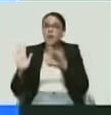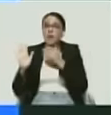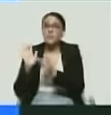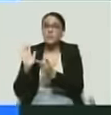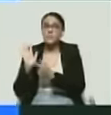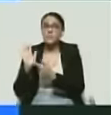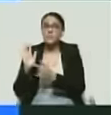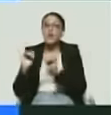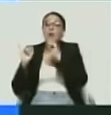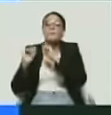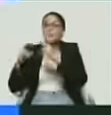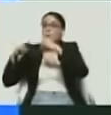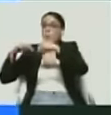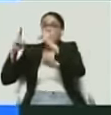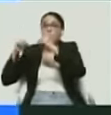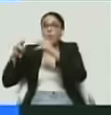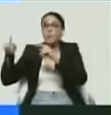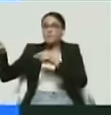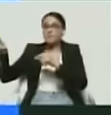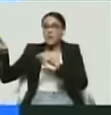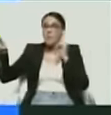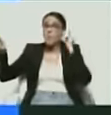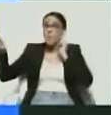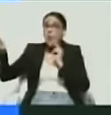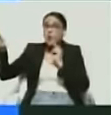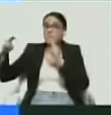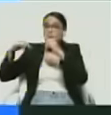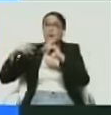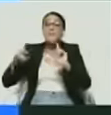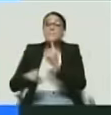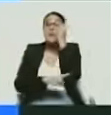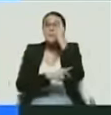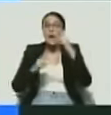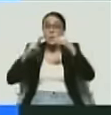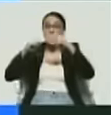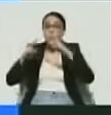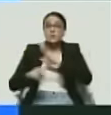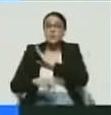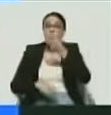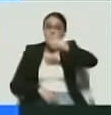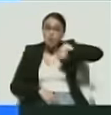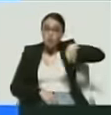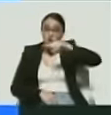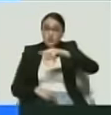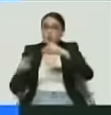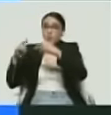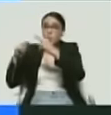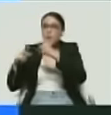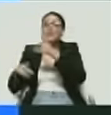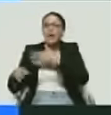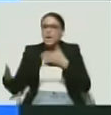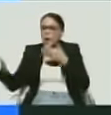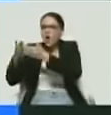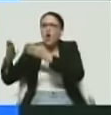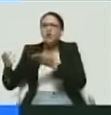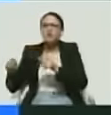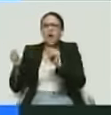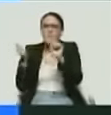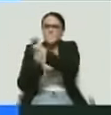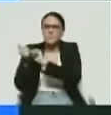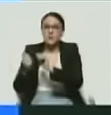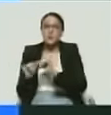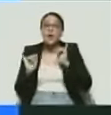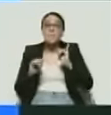con el puente Angostura, con el primer puente sobre el río Orinoco. Ya la